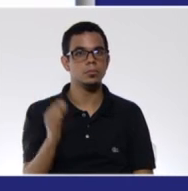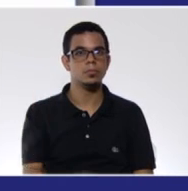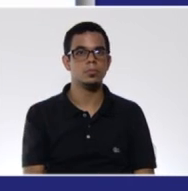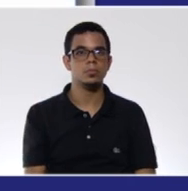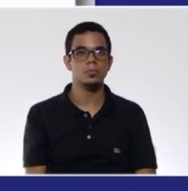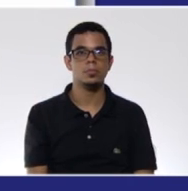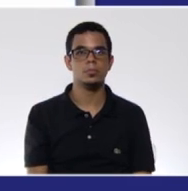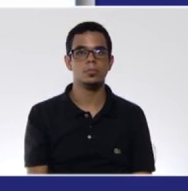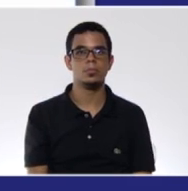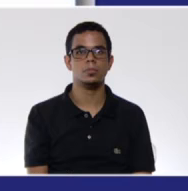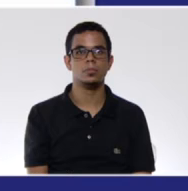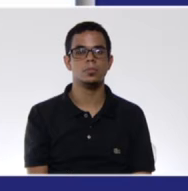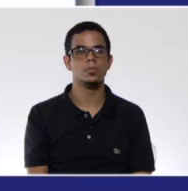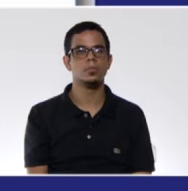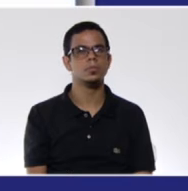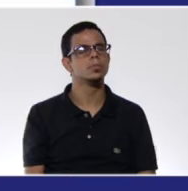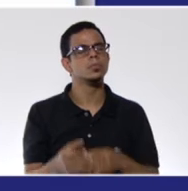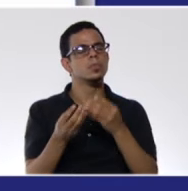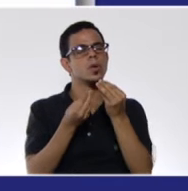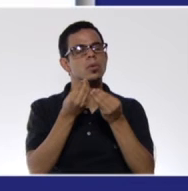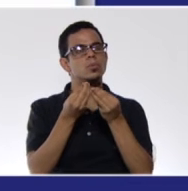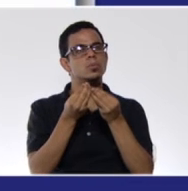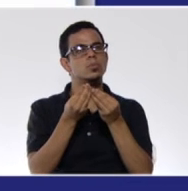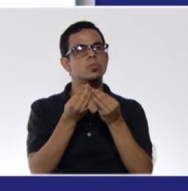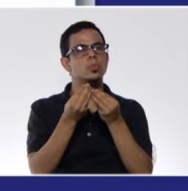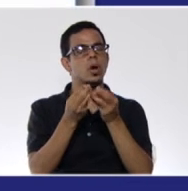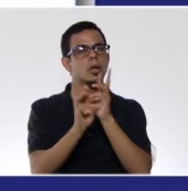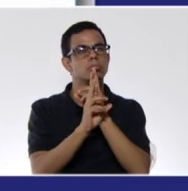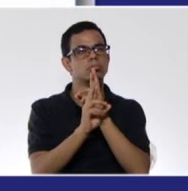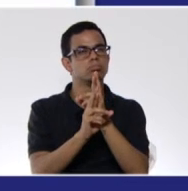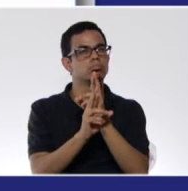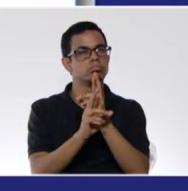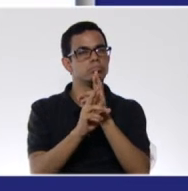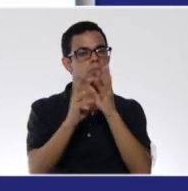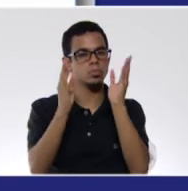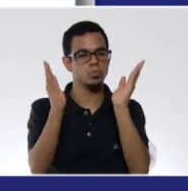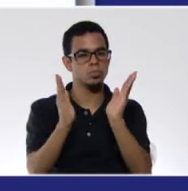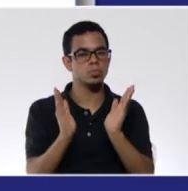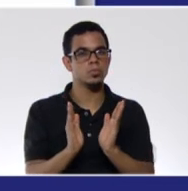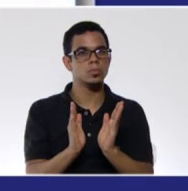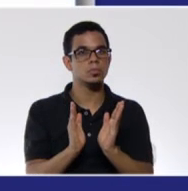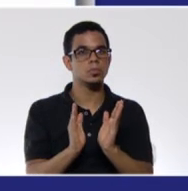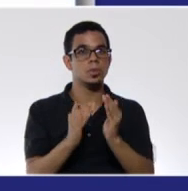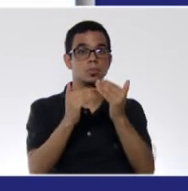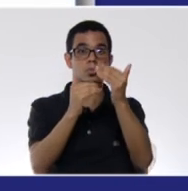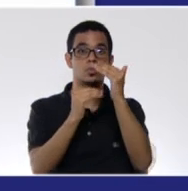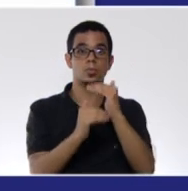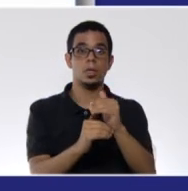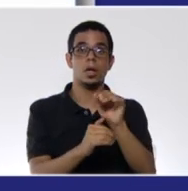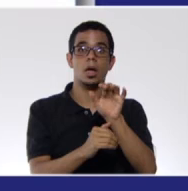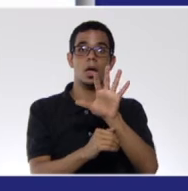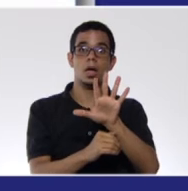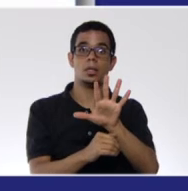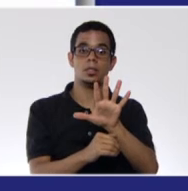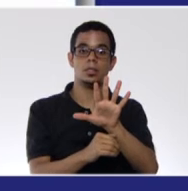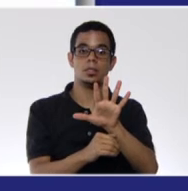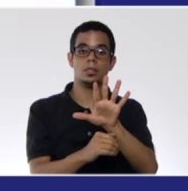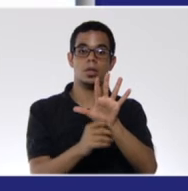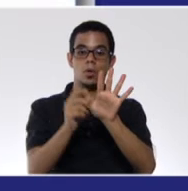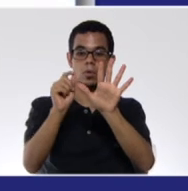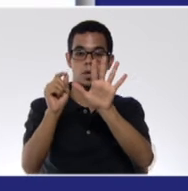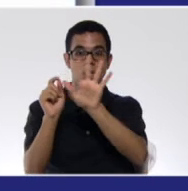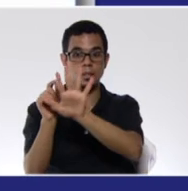En esta fórmula que nos quedó en la segunda línea, el 5, que está positivo, pasa al primer